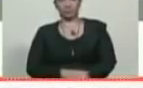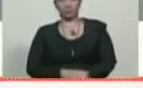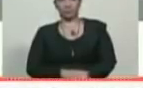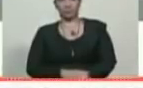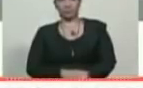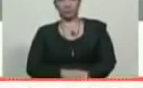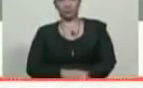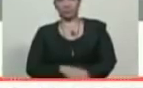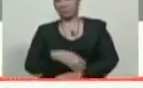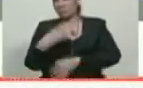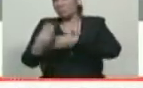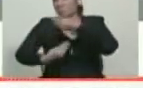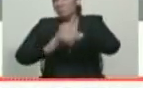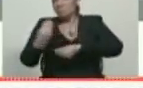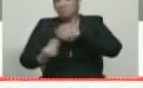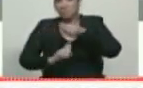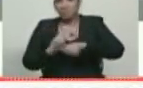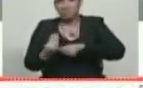¿qué ha hecho?